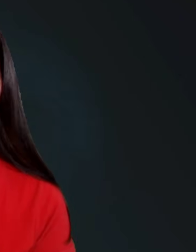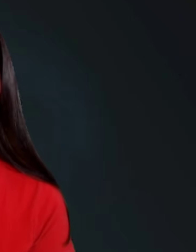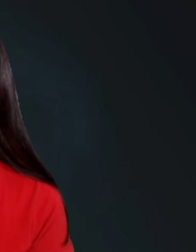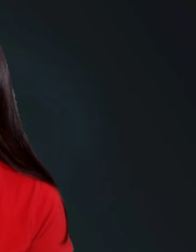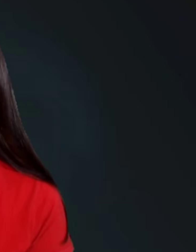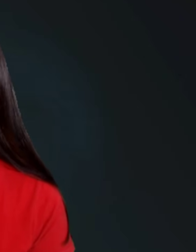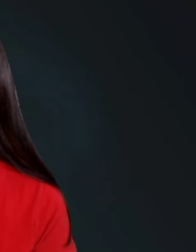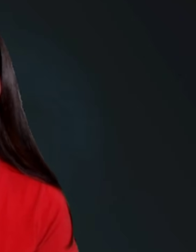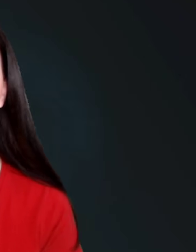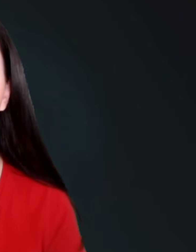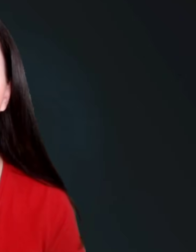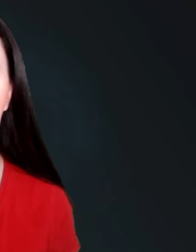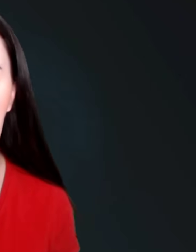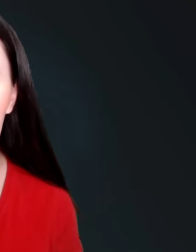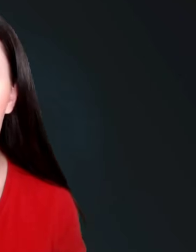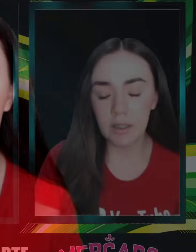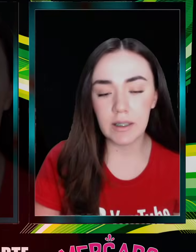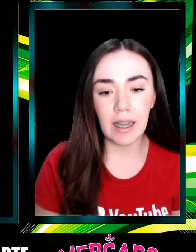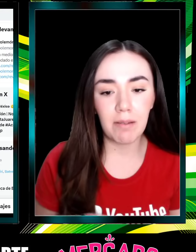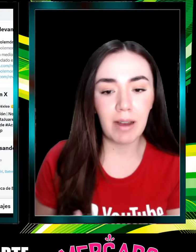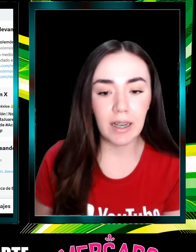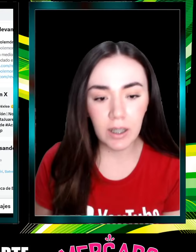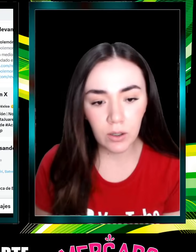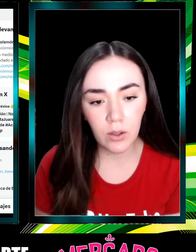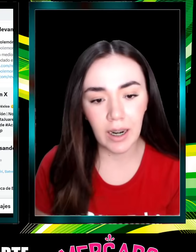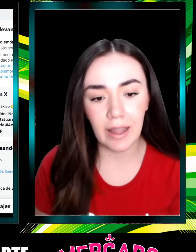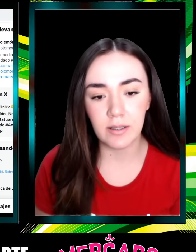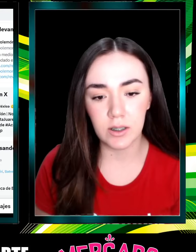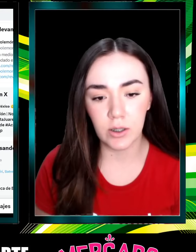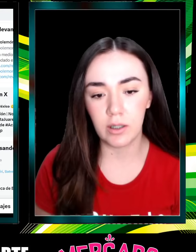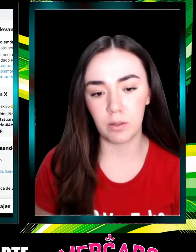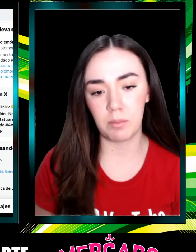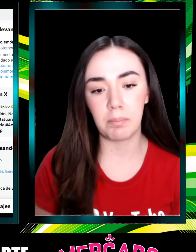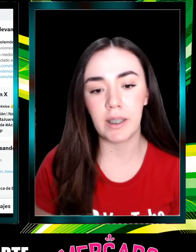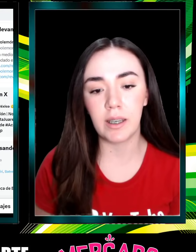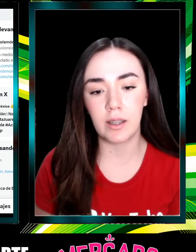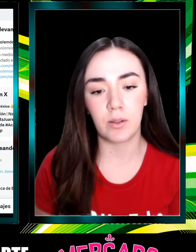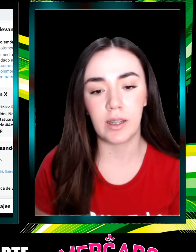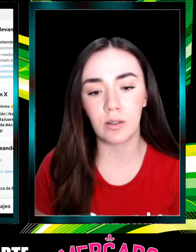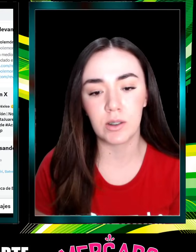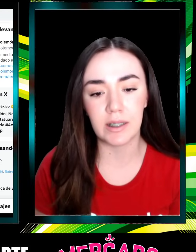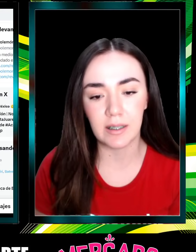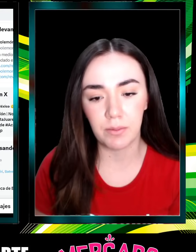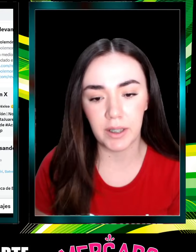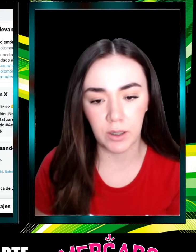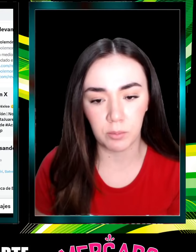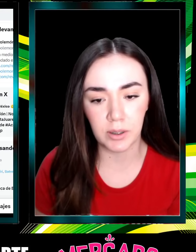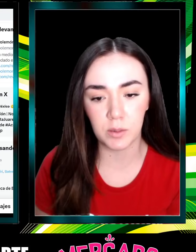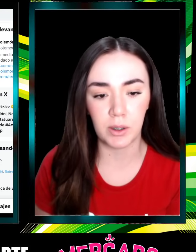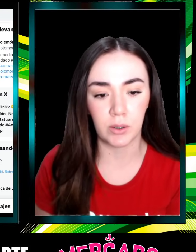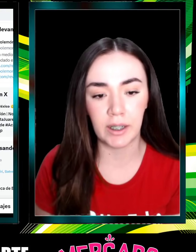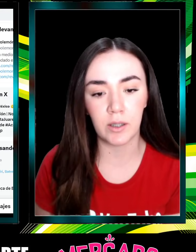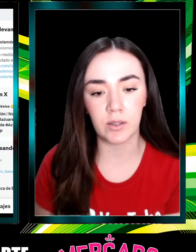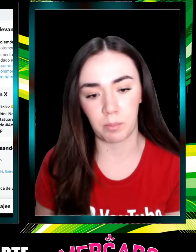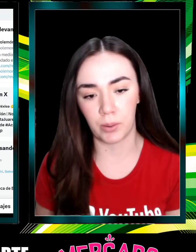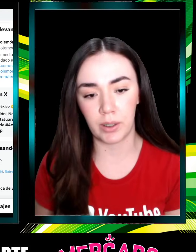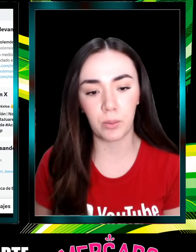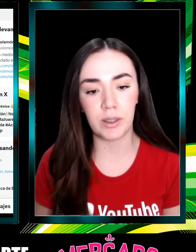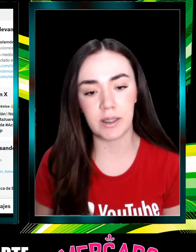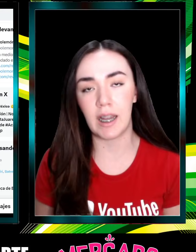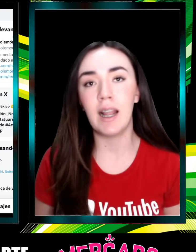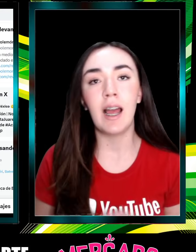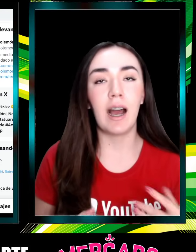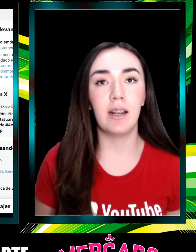estamos hablando de Juan Fernando Luevano, dice, le valió la decisión de Norma Piña de donar los 13 fideicomisos millonarios del